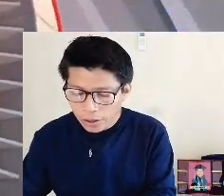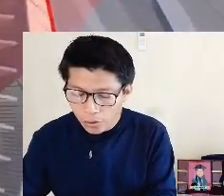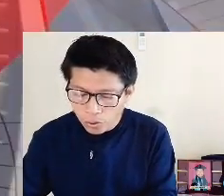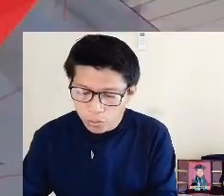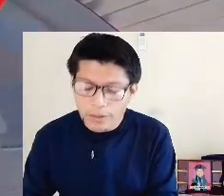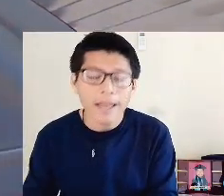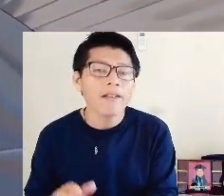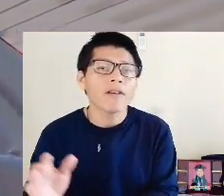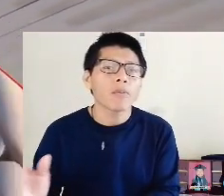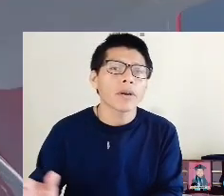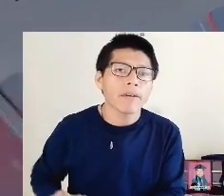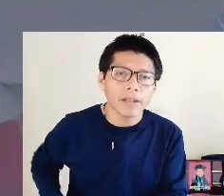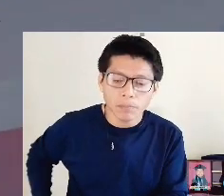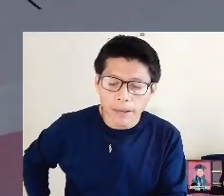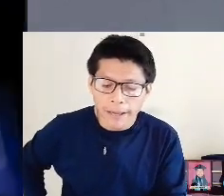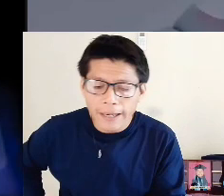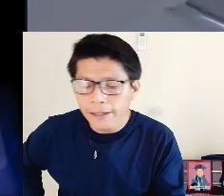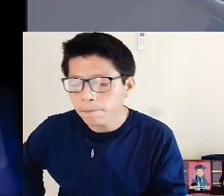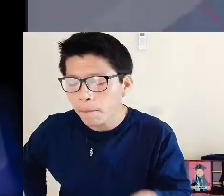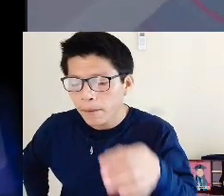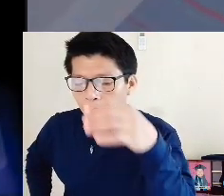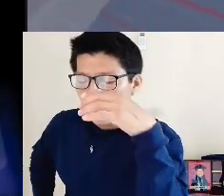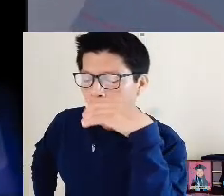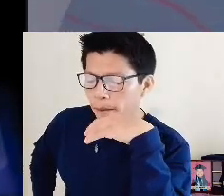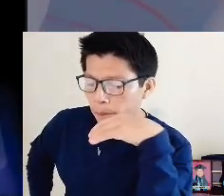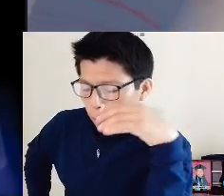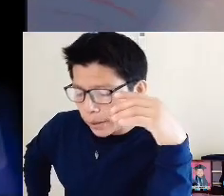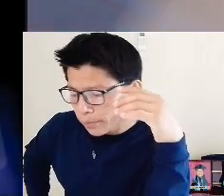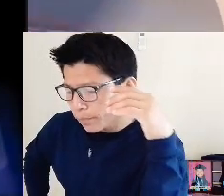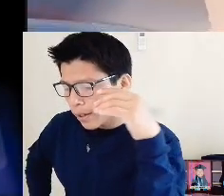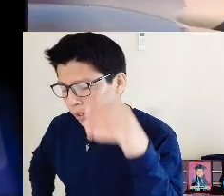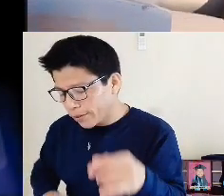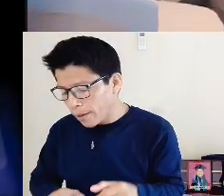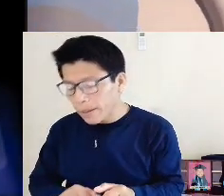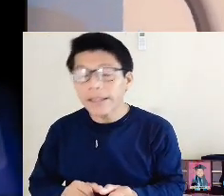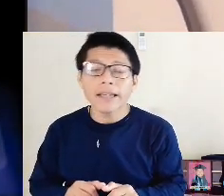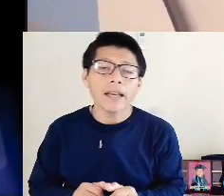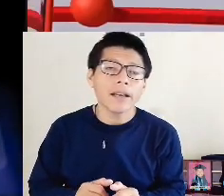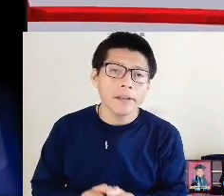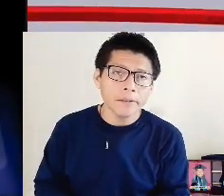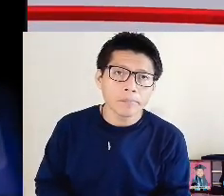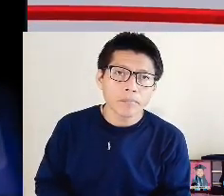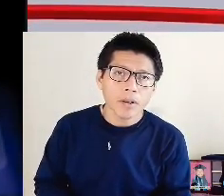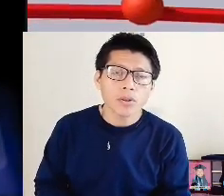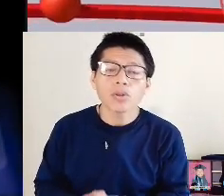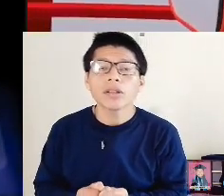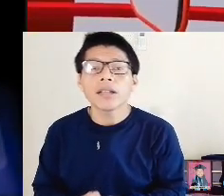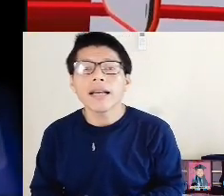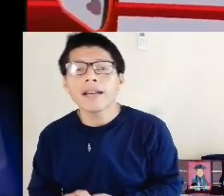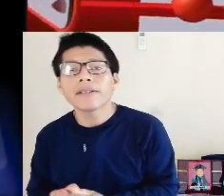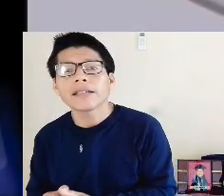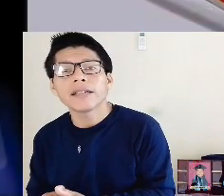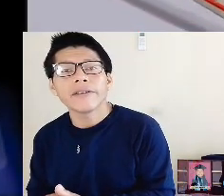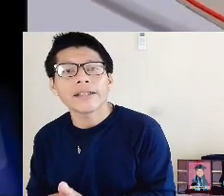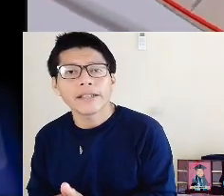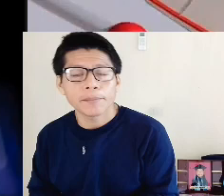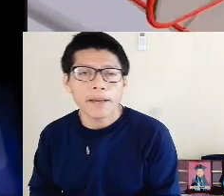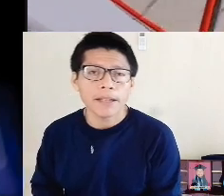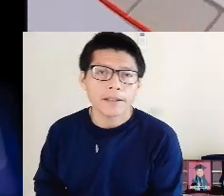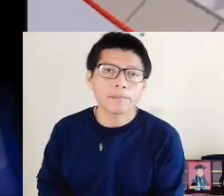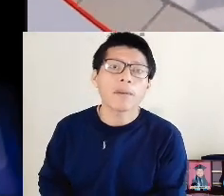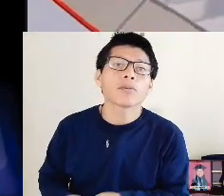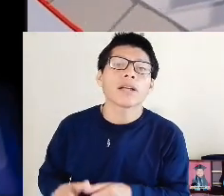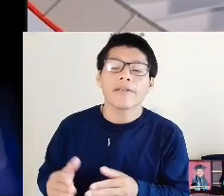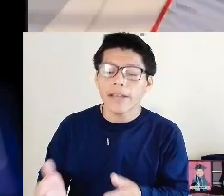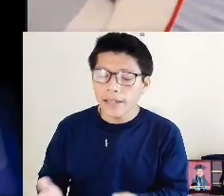no son nada favorables para ella pero bueno solamente quedaría Xóchitl Gálvez y